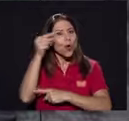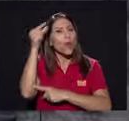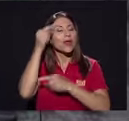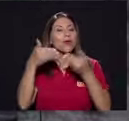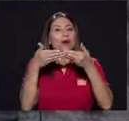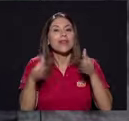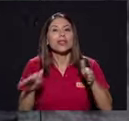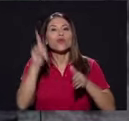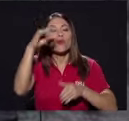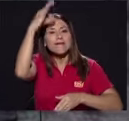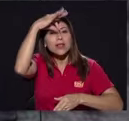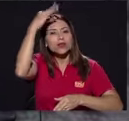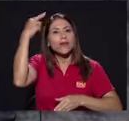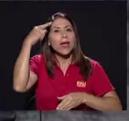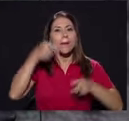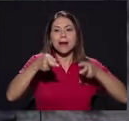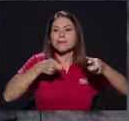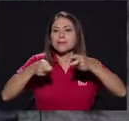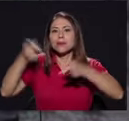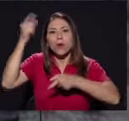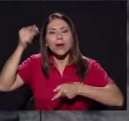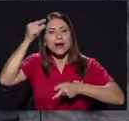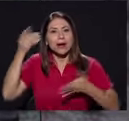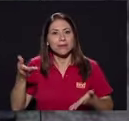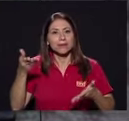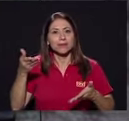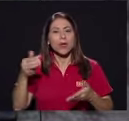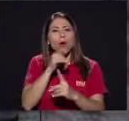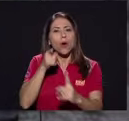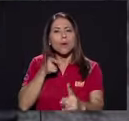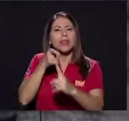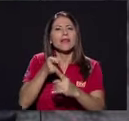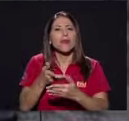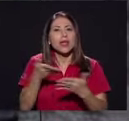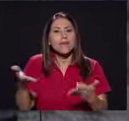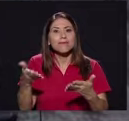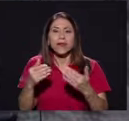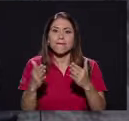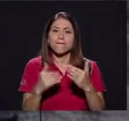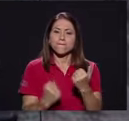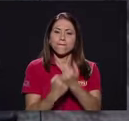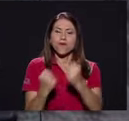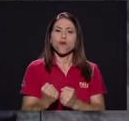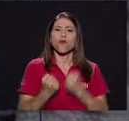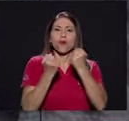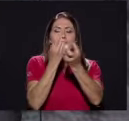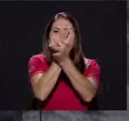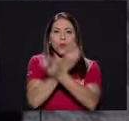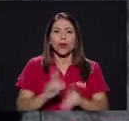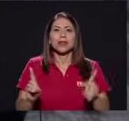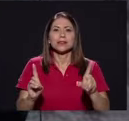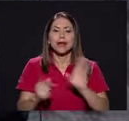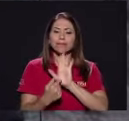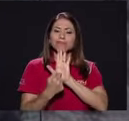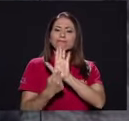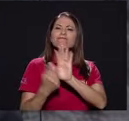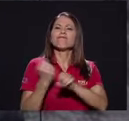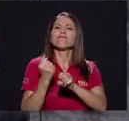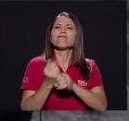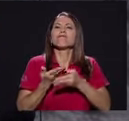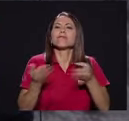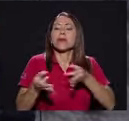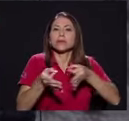abierto es una filosofía de gobernanza que tiene por objetivo, como bien decía Ana Gabriel, fortalecer la democracia, generar un espacio de